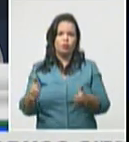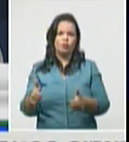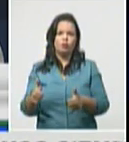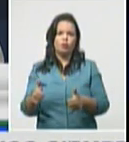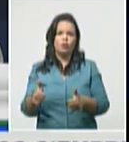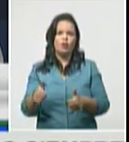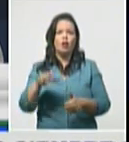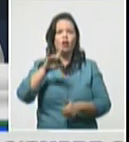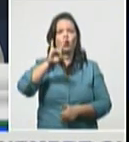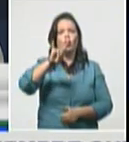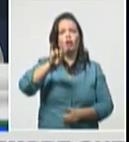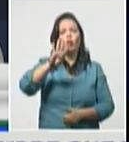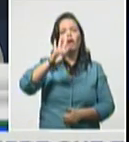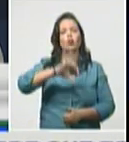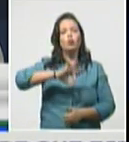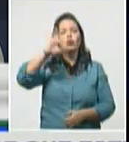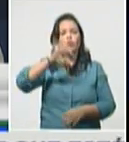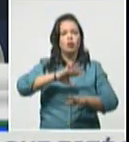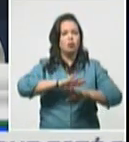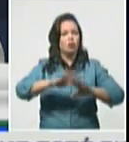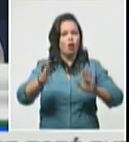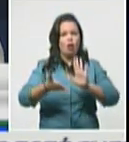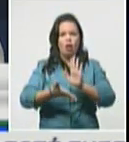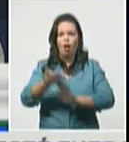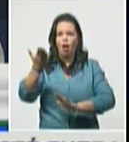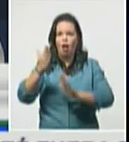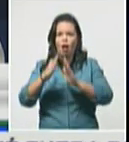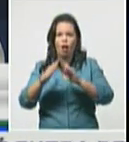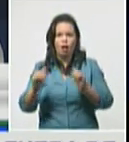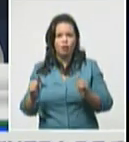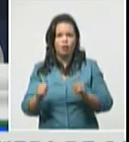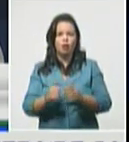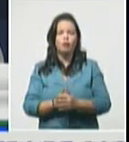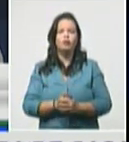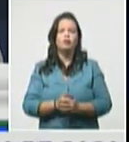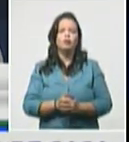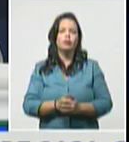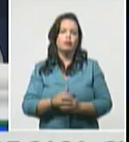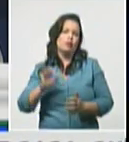alta clínica y muchos de alta clínica y epidemiológica.